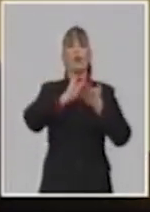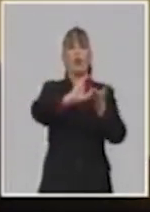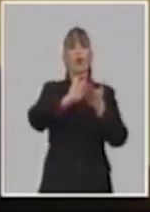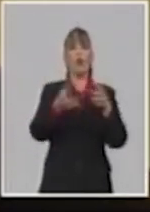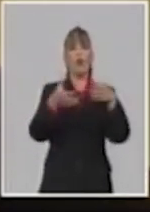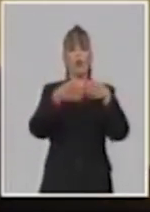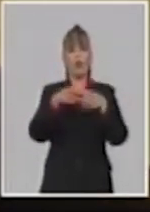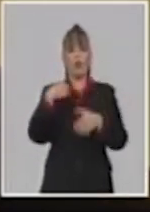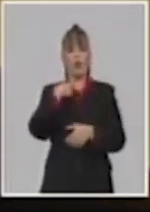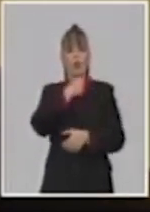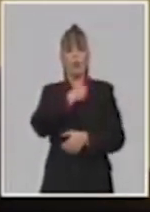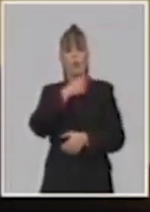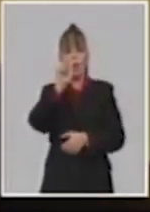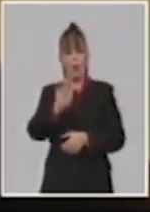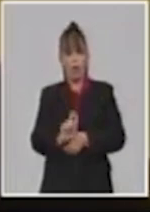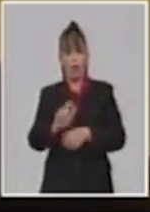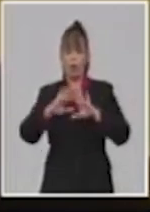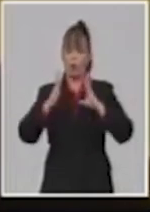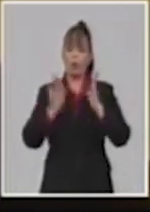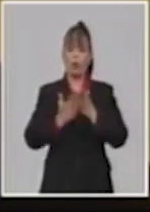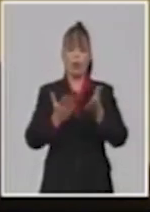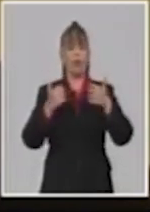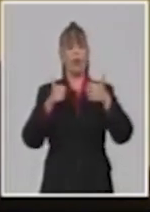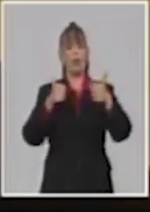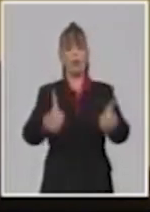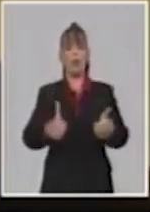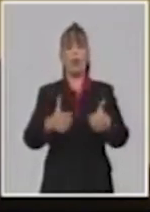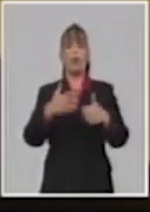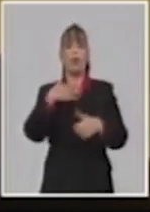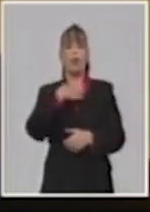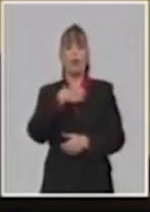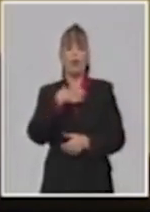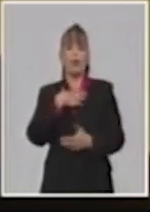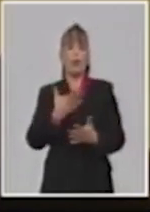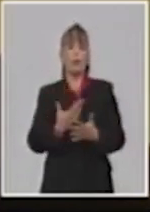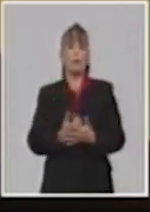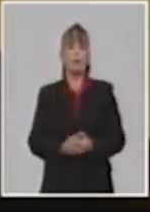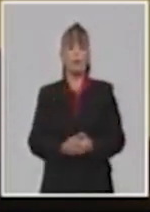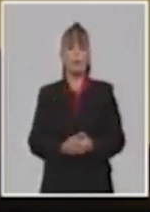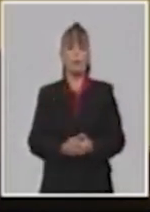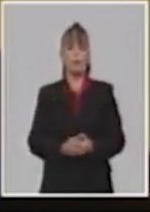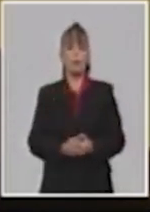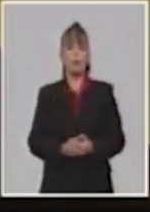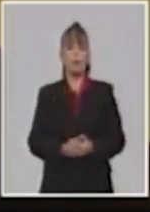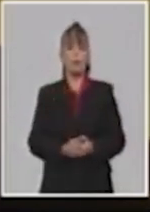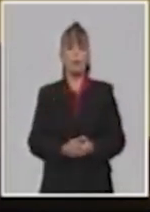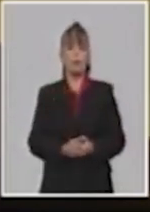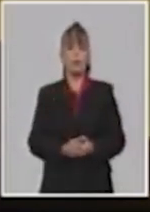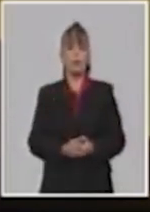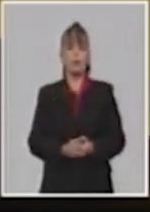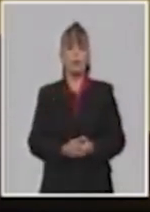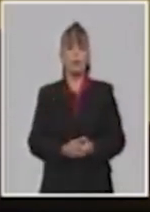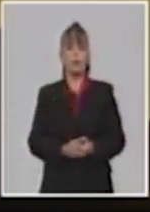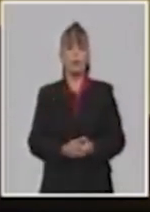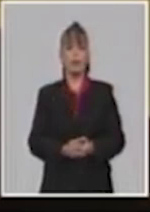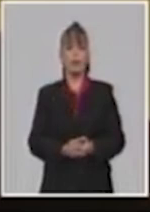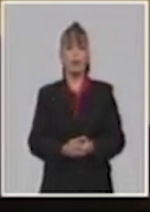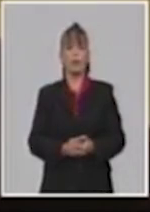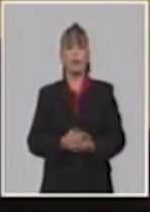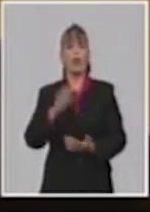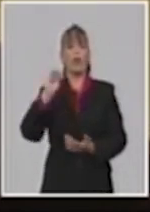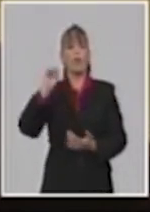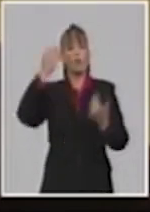encuentran todos bien, con un alto grado de